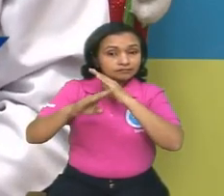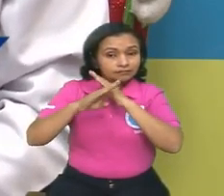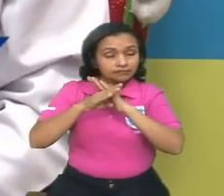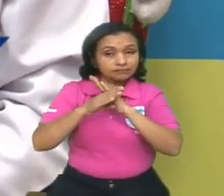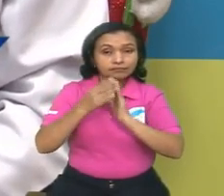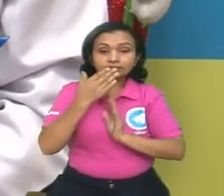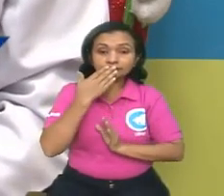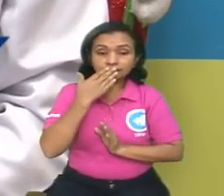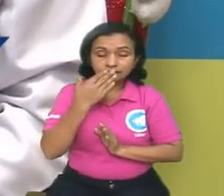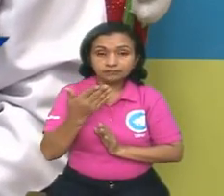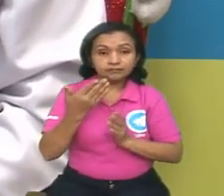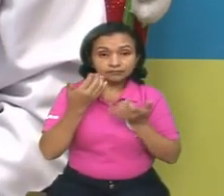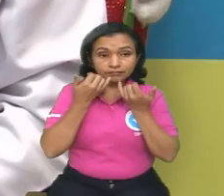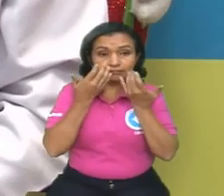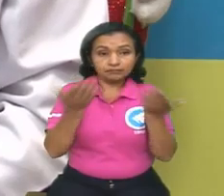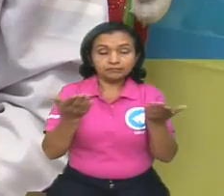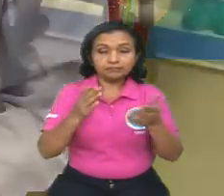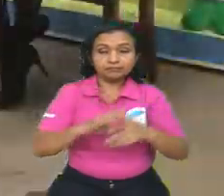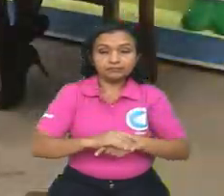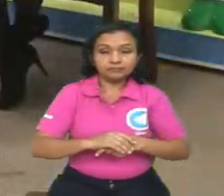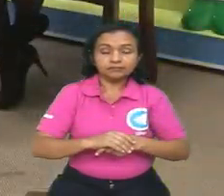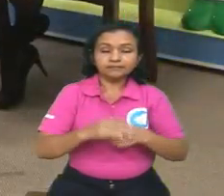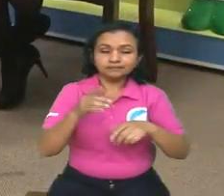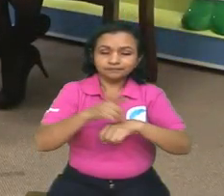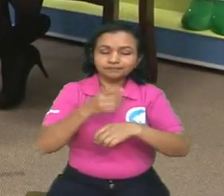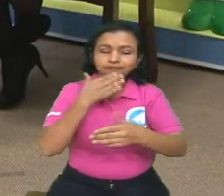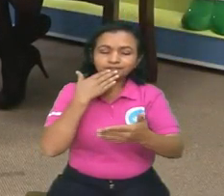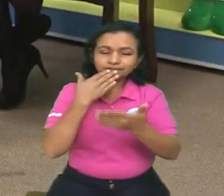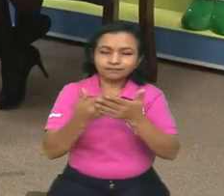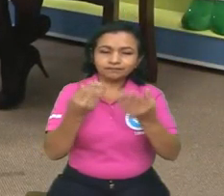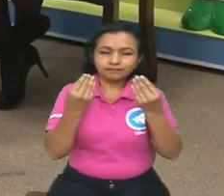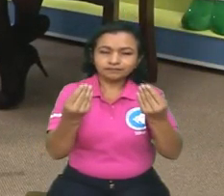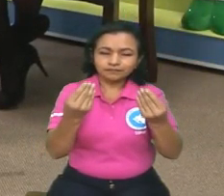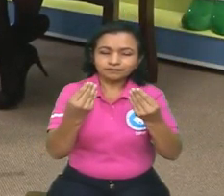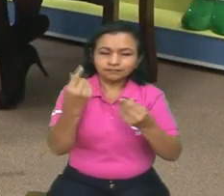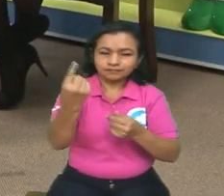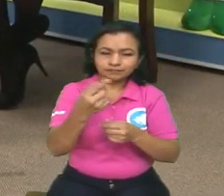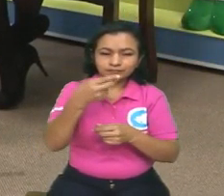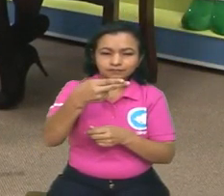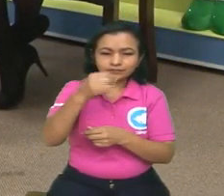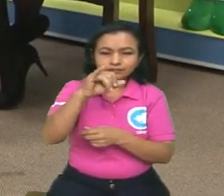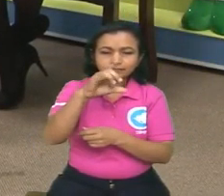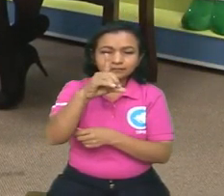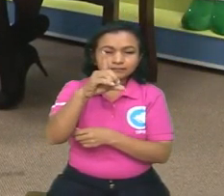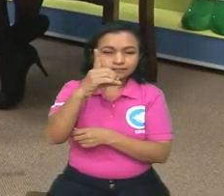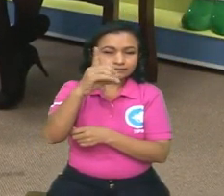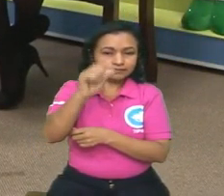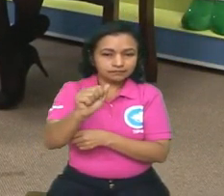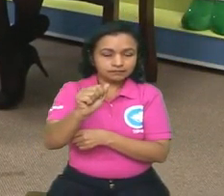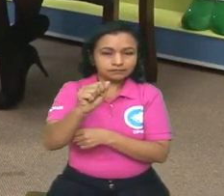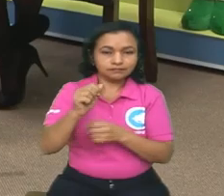una buena noticia. Ok, doctora, le agradecemos por su tiempo. La doctora Hilda Osorio